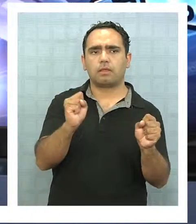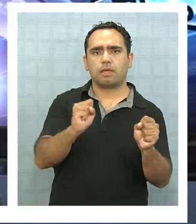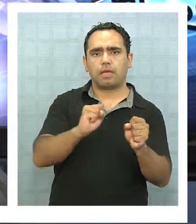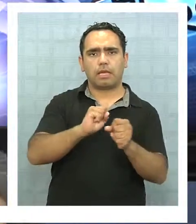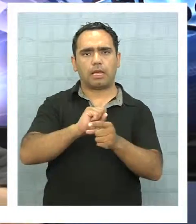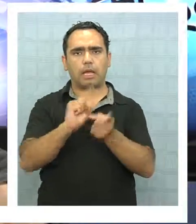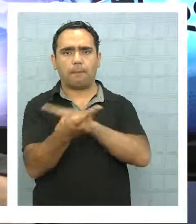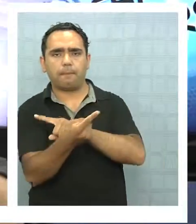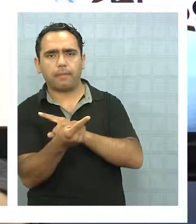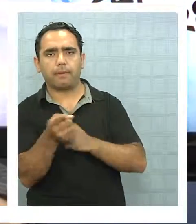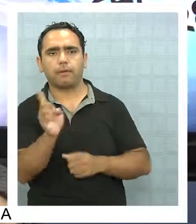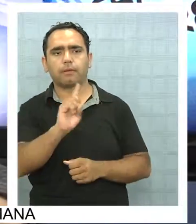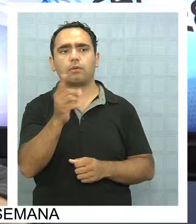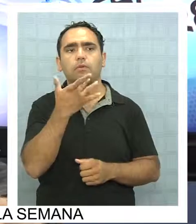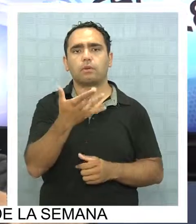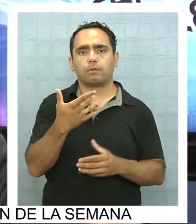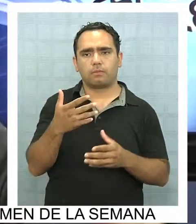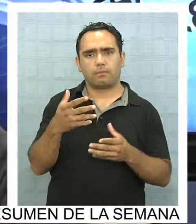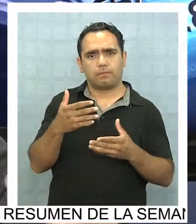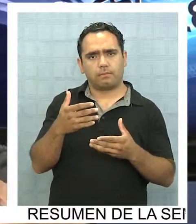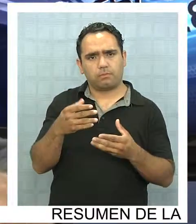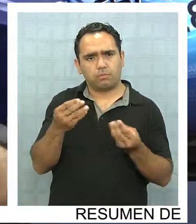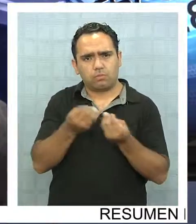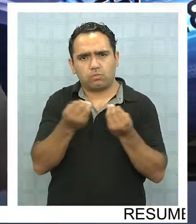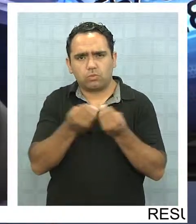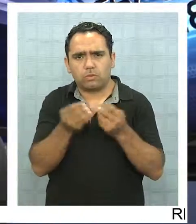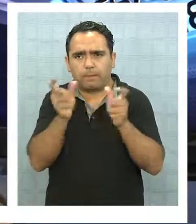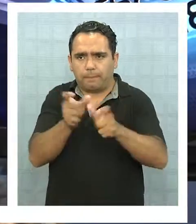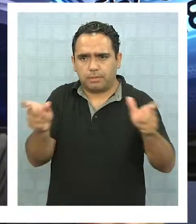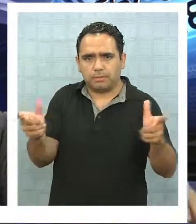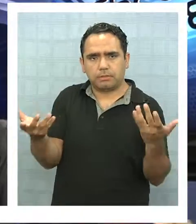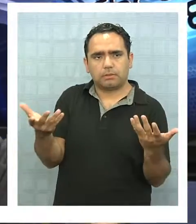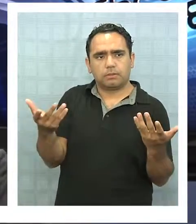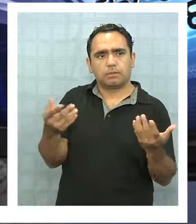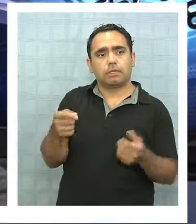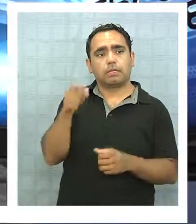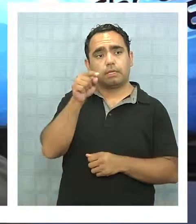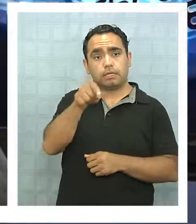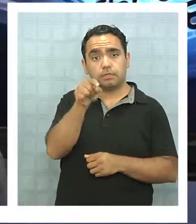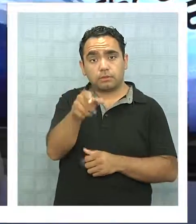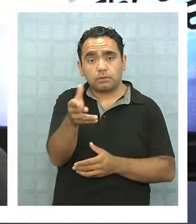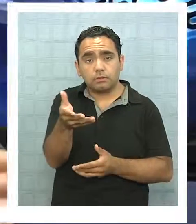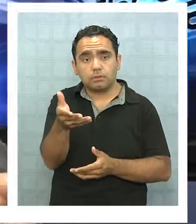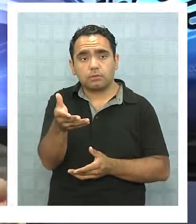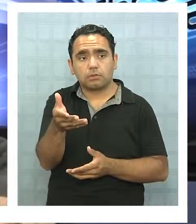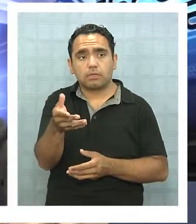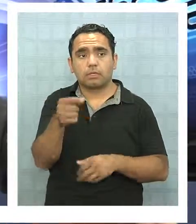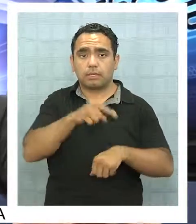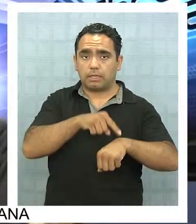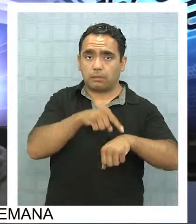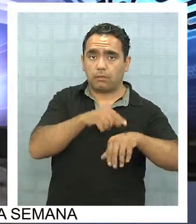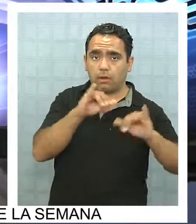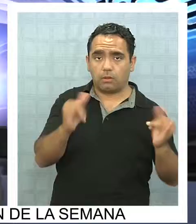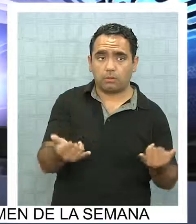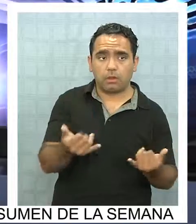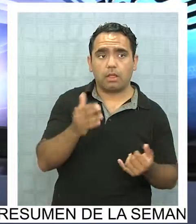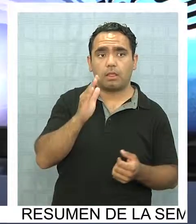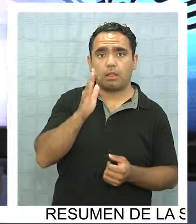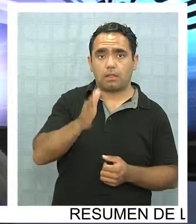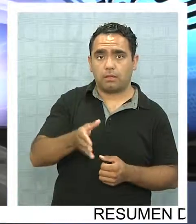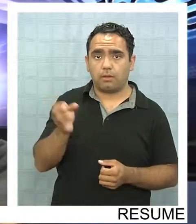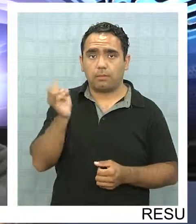de un día para otro porque es muy pesada, porque son millones de personas. Ahora, eso en periodos como este empieza a